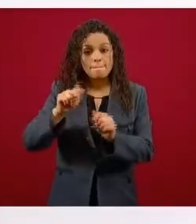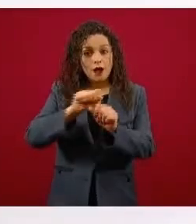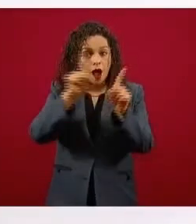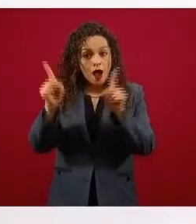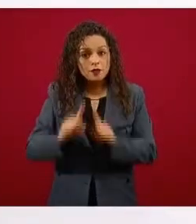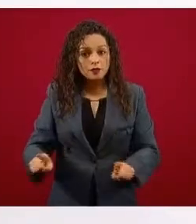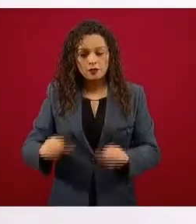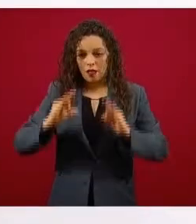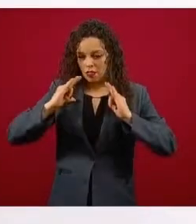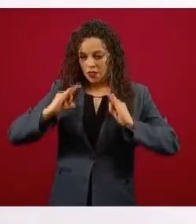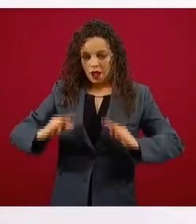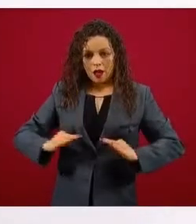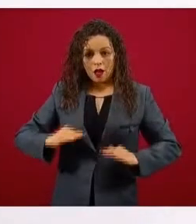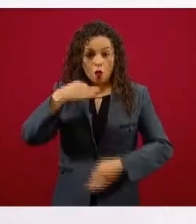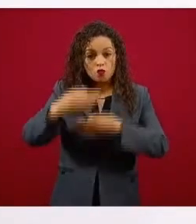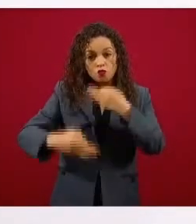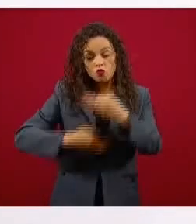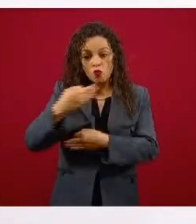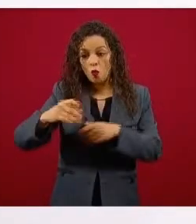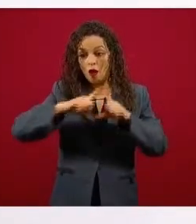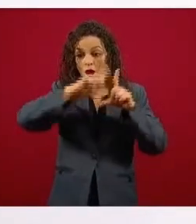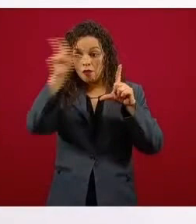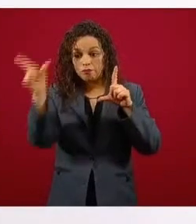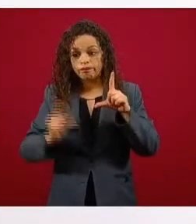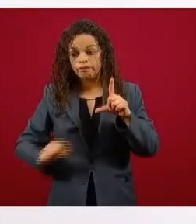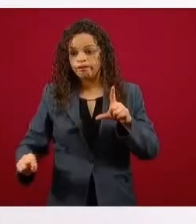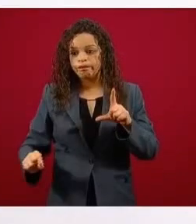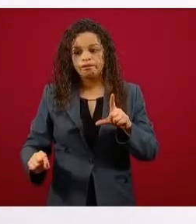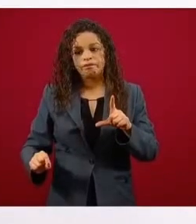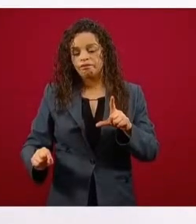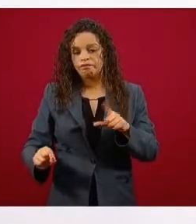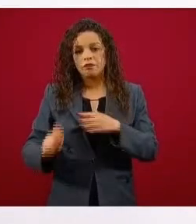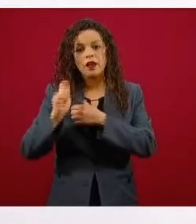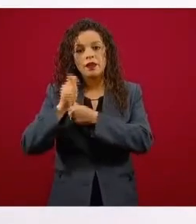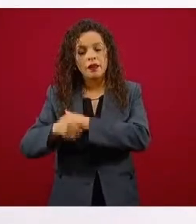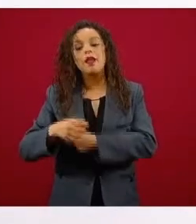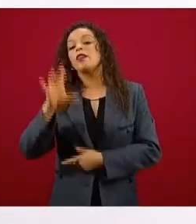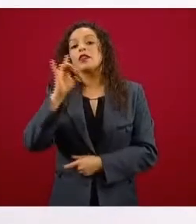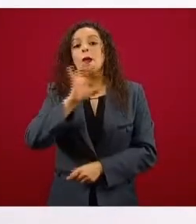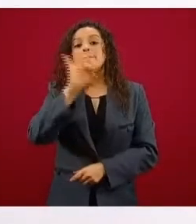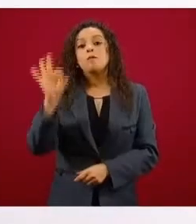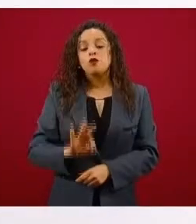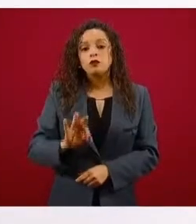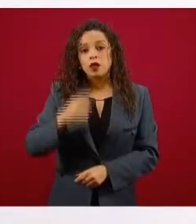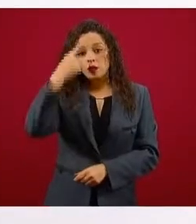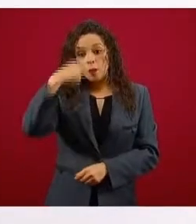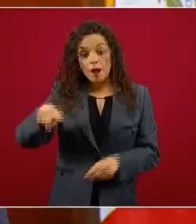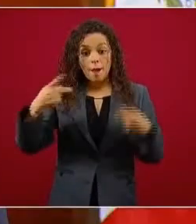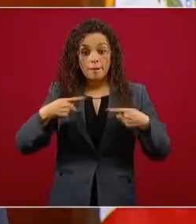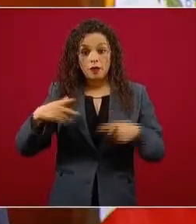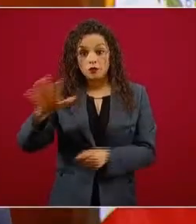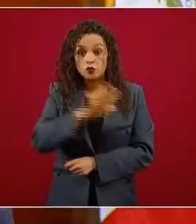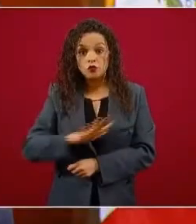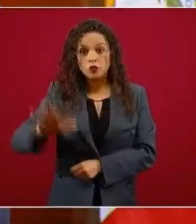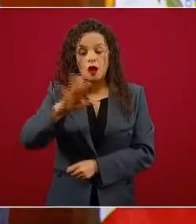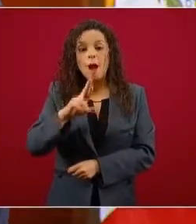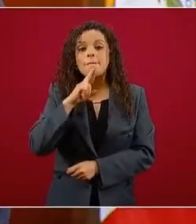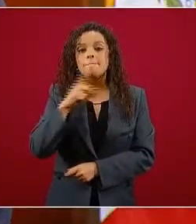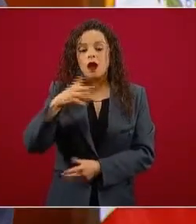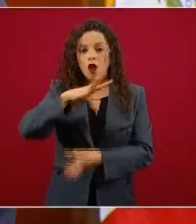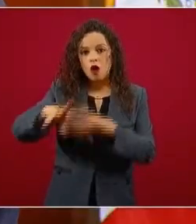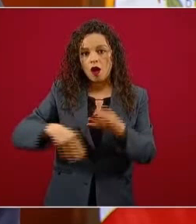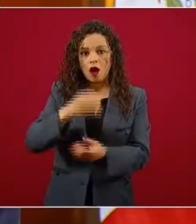mexicanos, también ofrece al 30% de la población con mejores condiciones económicas la